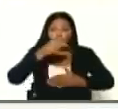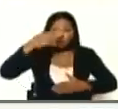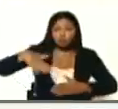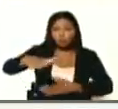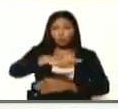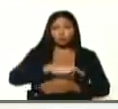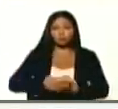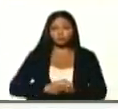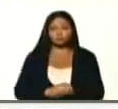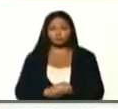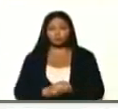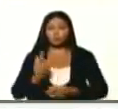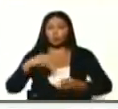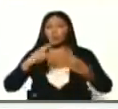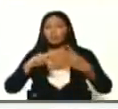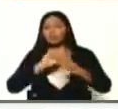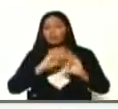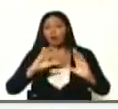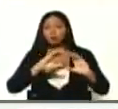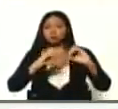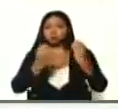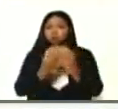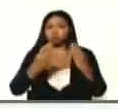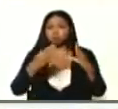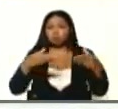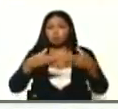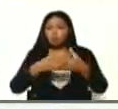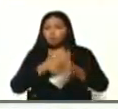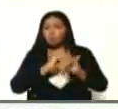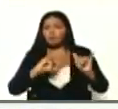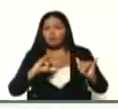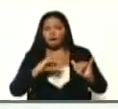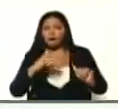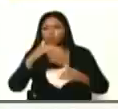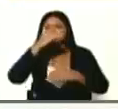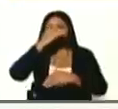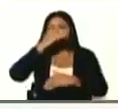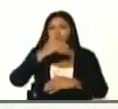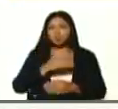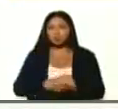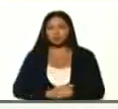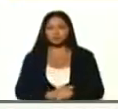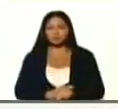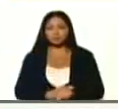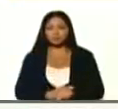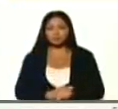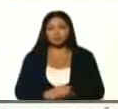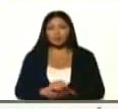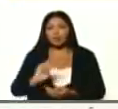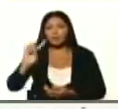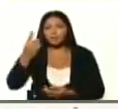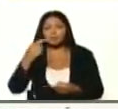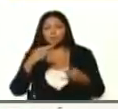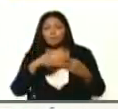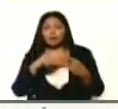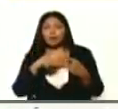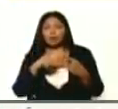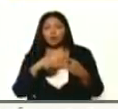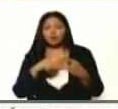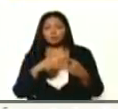pueblo, y otros ya organizados como banda delictiva. El primer caso que quiero detallar